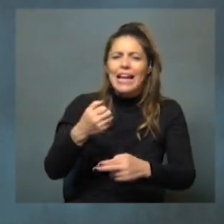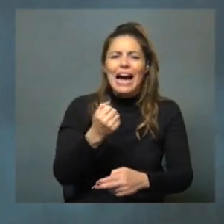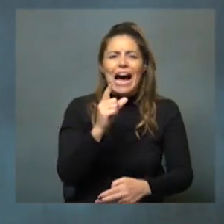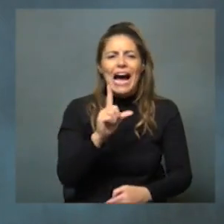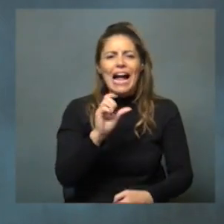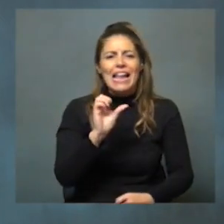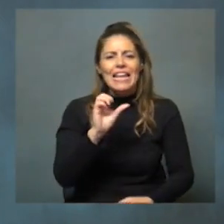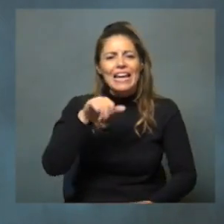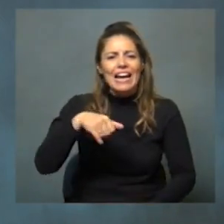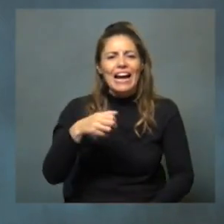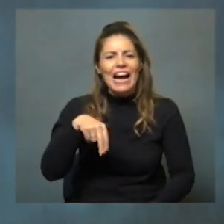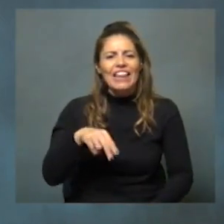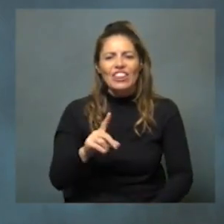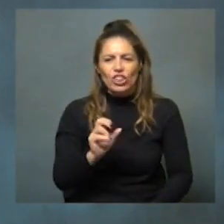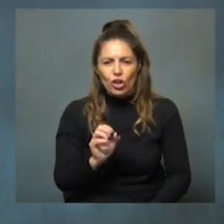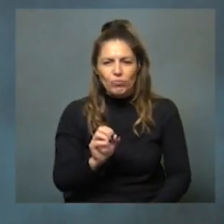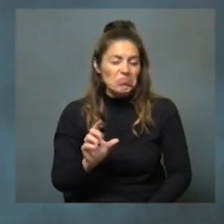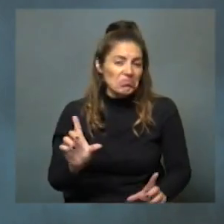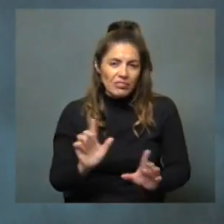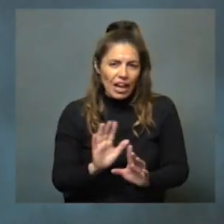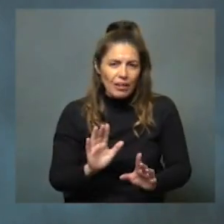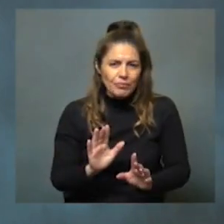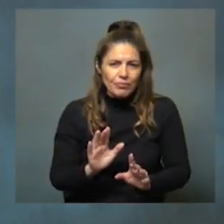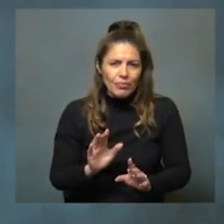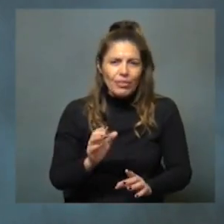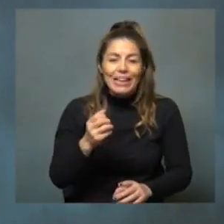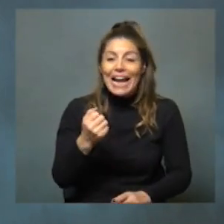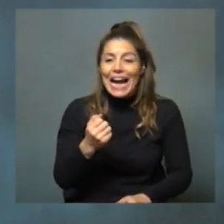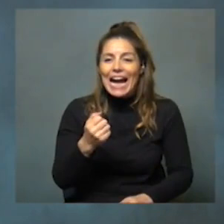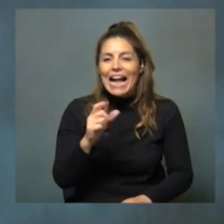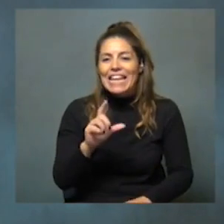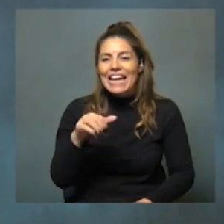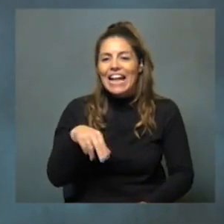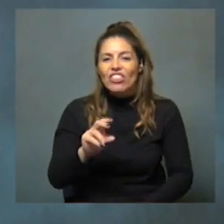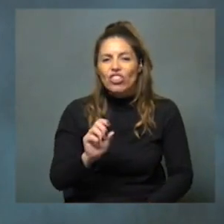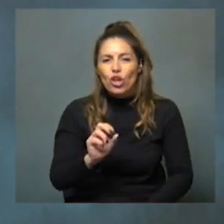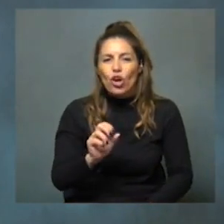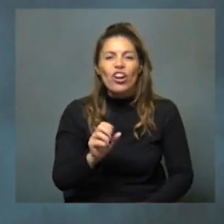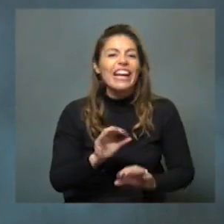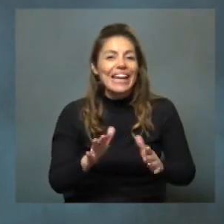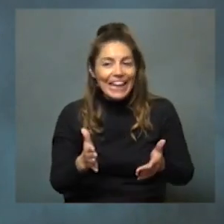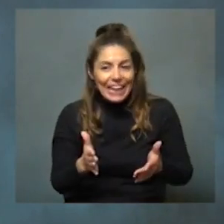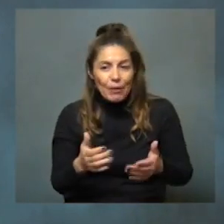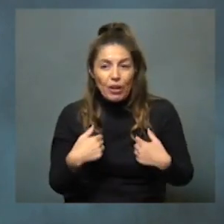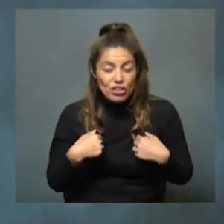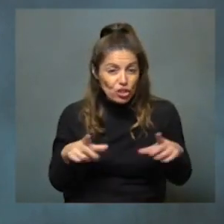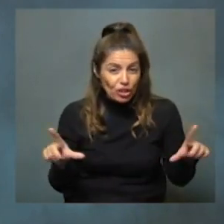Alejandro. Dijo, él y lo dio por terminado. No, pero digo, ¿Alejandro qué? Porque si lo llevo a terminar el tema,